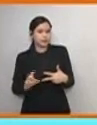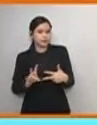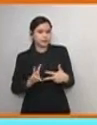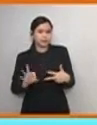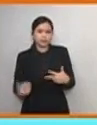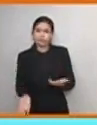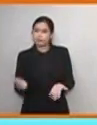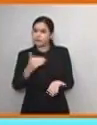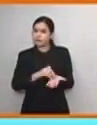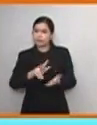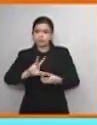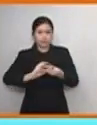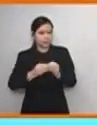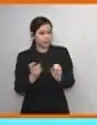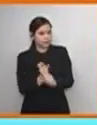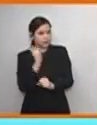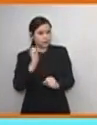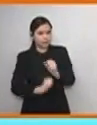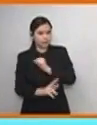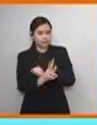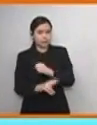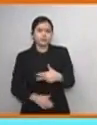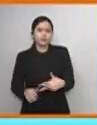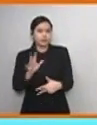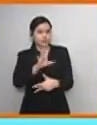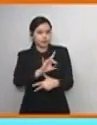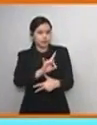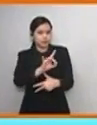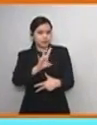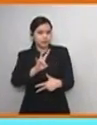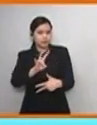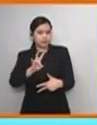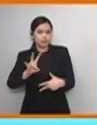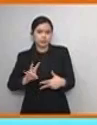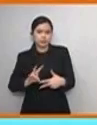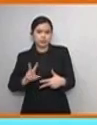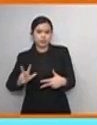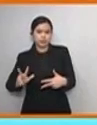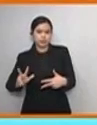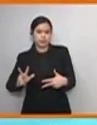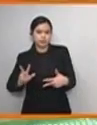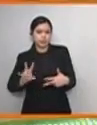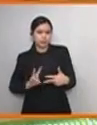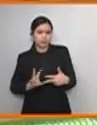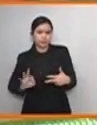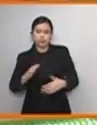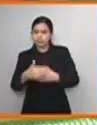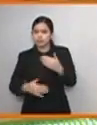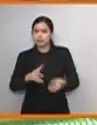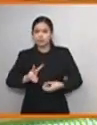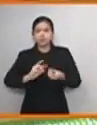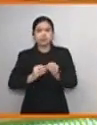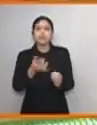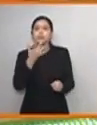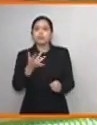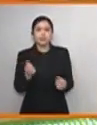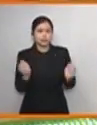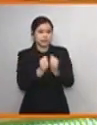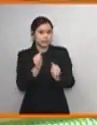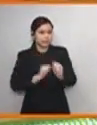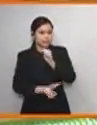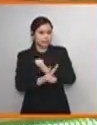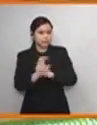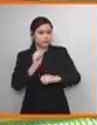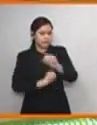Suerte. Y este es el 79. Reitero los tres números ganadores para Pega 3, 87, 73 y 79. Continuamos con tus dos